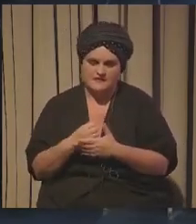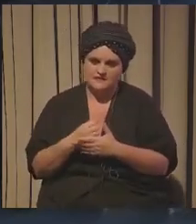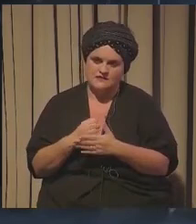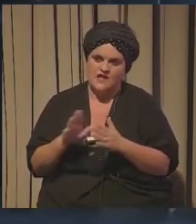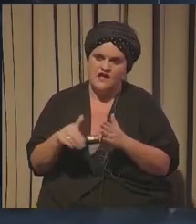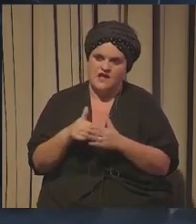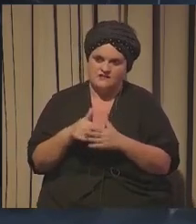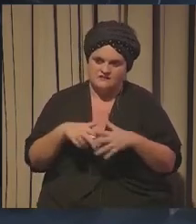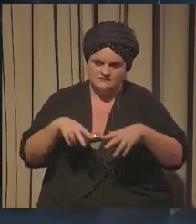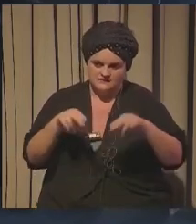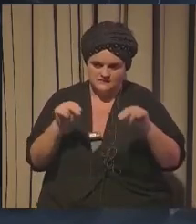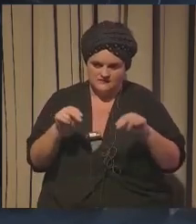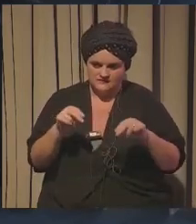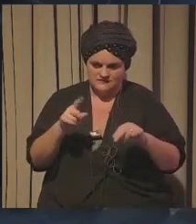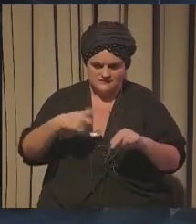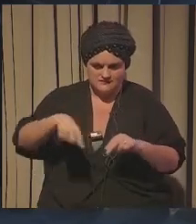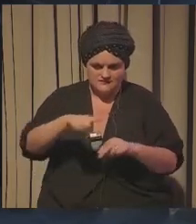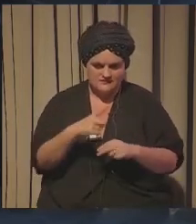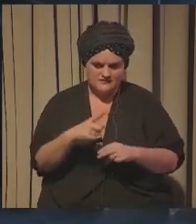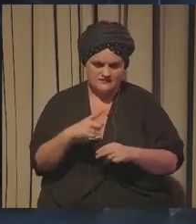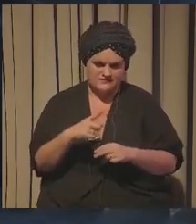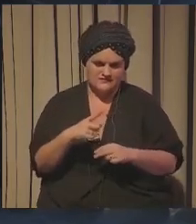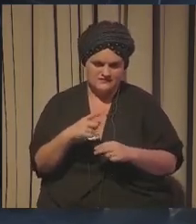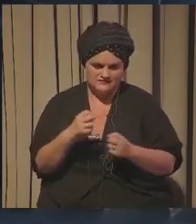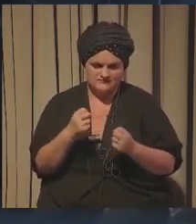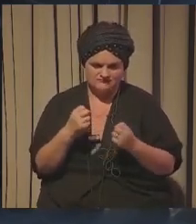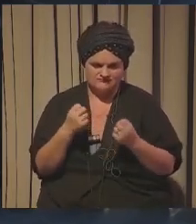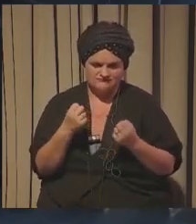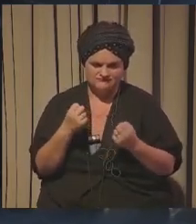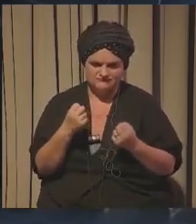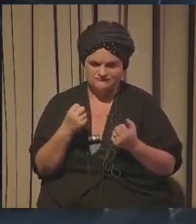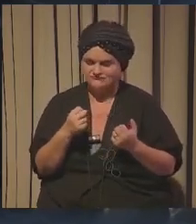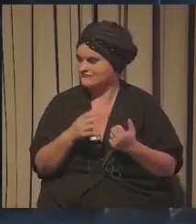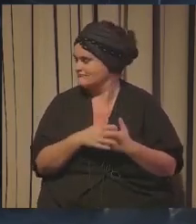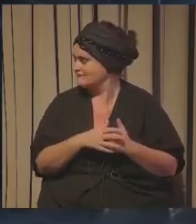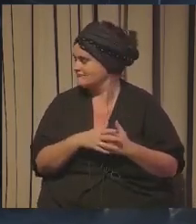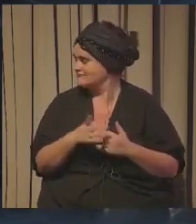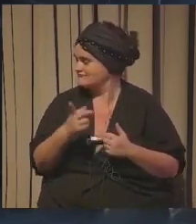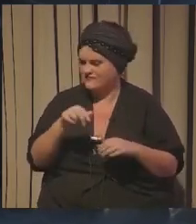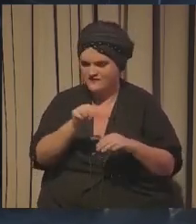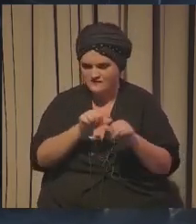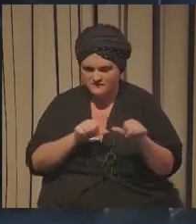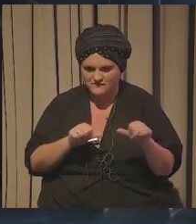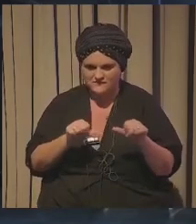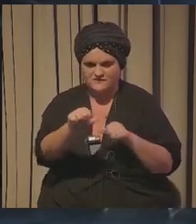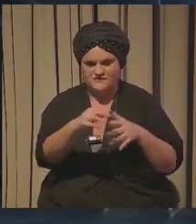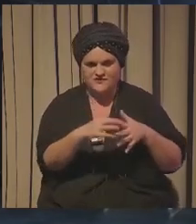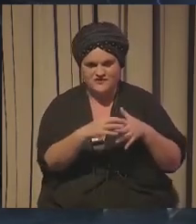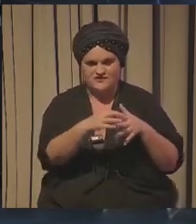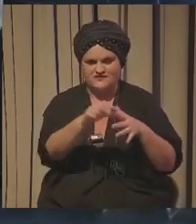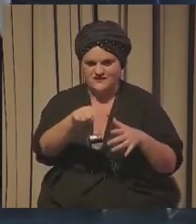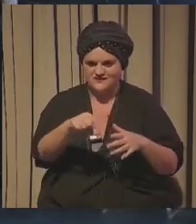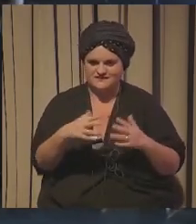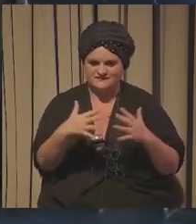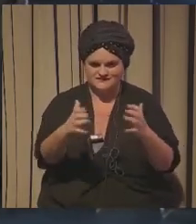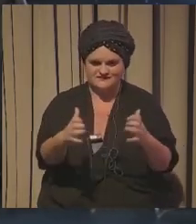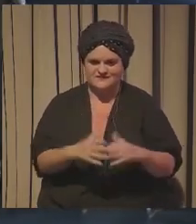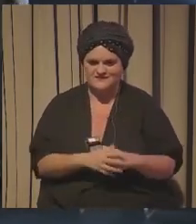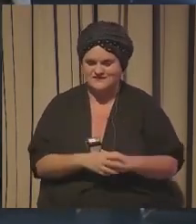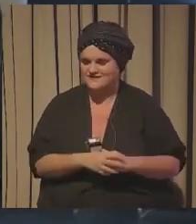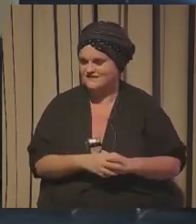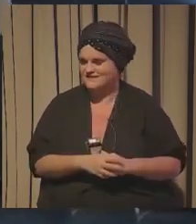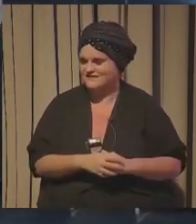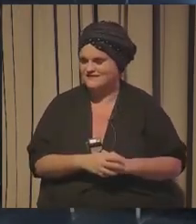hasta el final, porque aquí estamos los verdaderamente los Trend Future Believers, claramente. That's it. Los